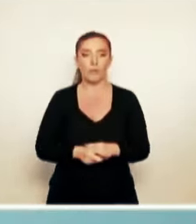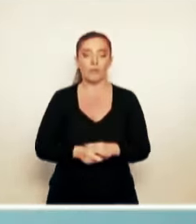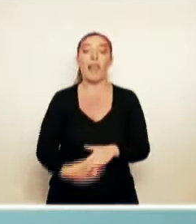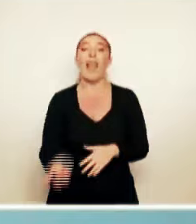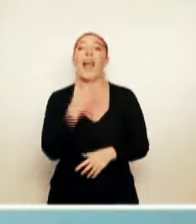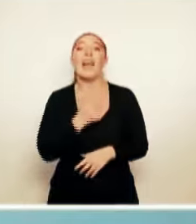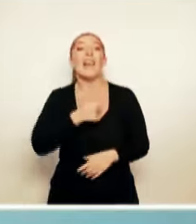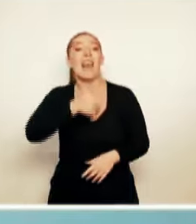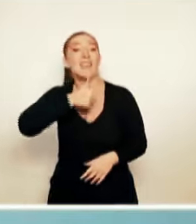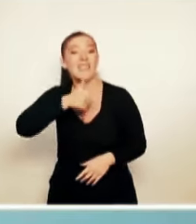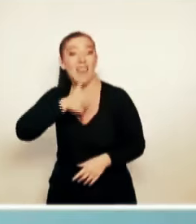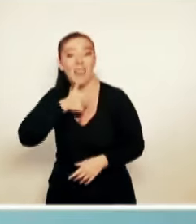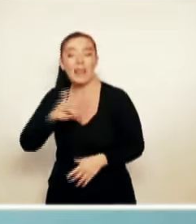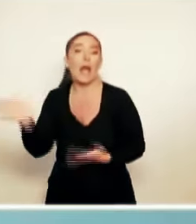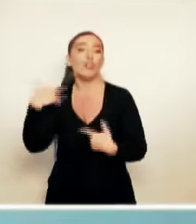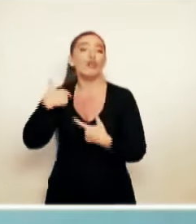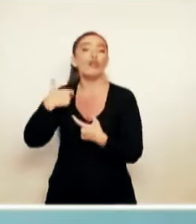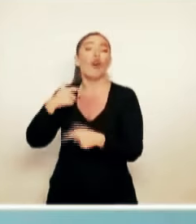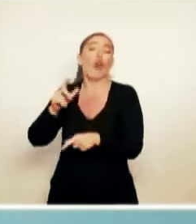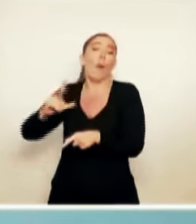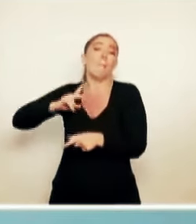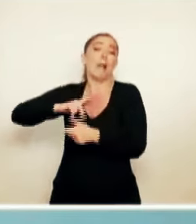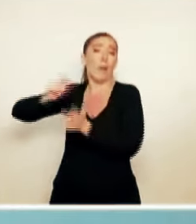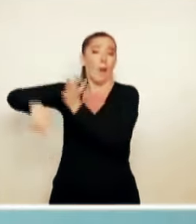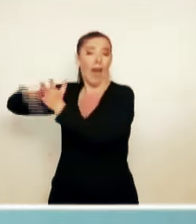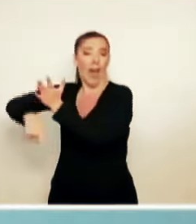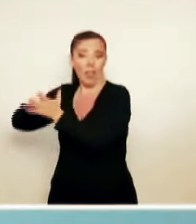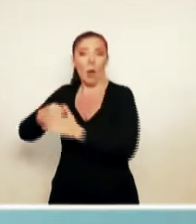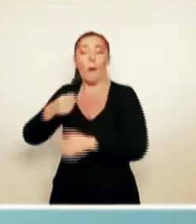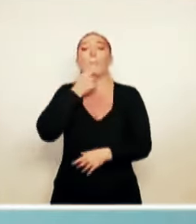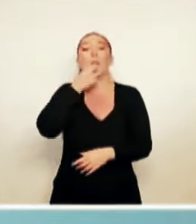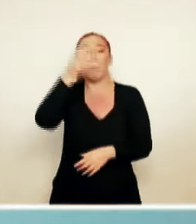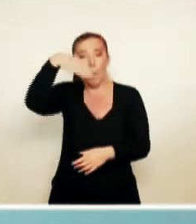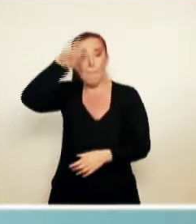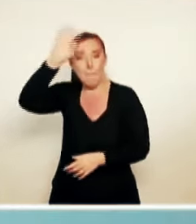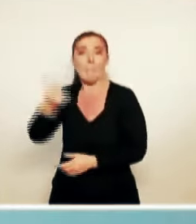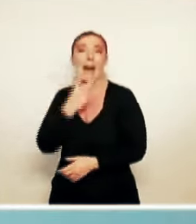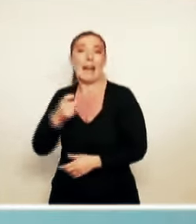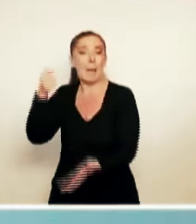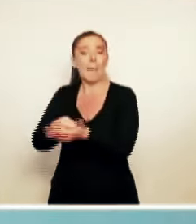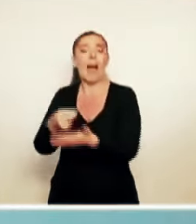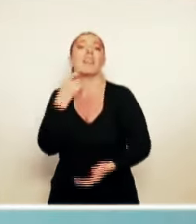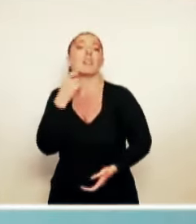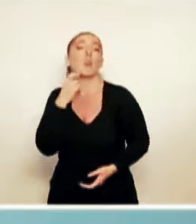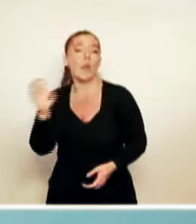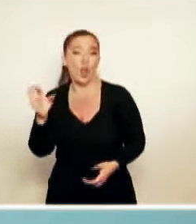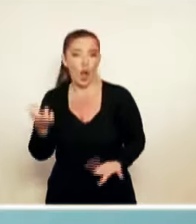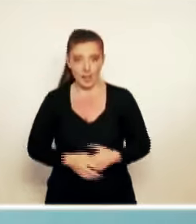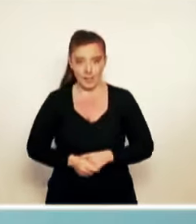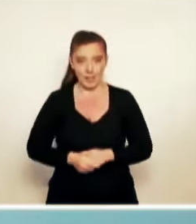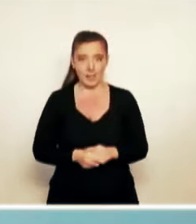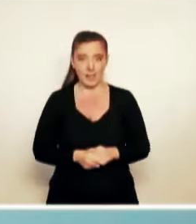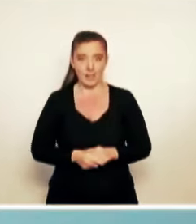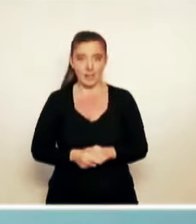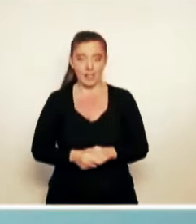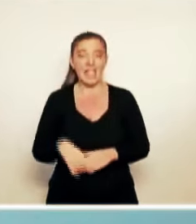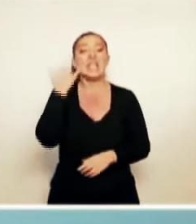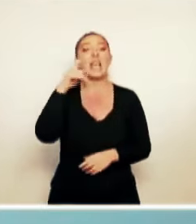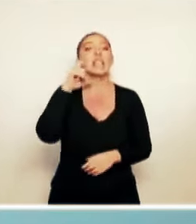que están todas concesionadas, hay un promedio, a Pampa Energía se la pagan a $19. A